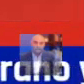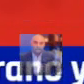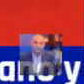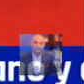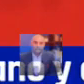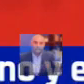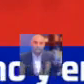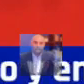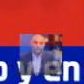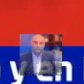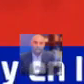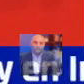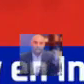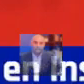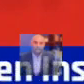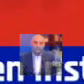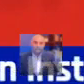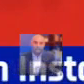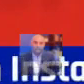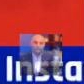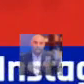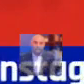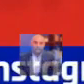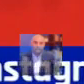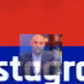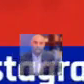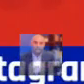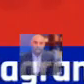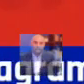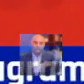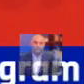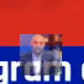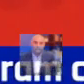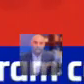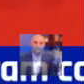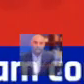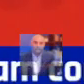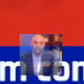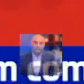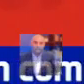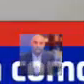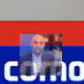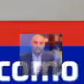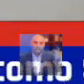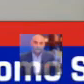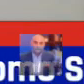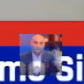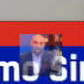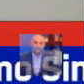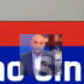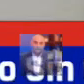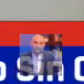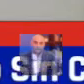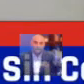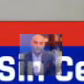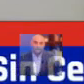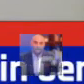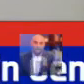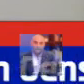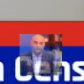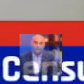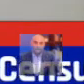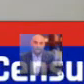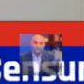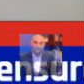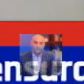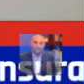ahí incluso en la conferencia mañanera desde antes de que nosotros